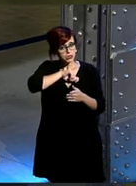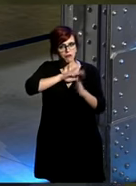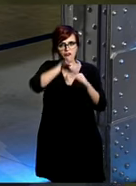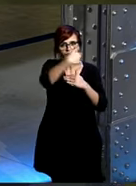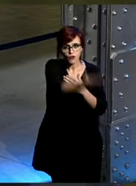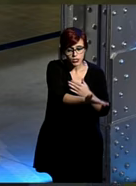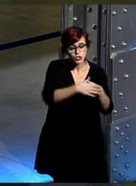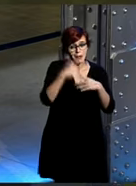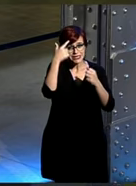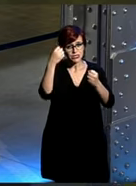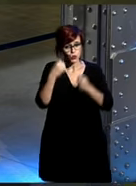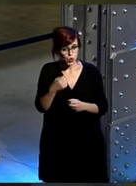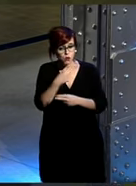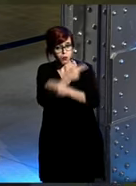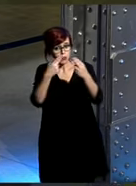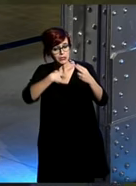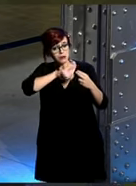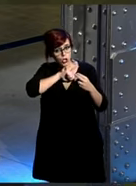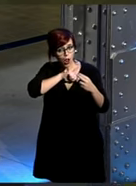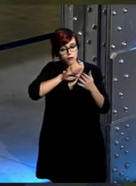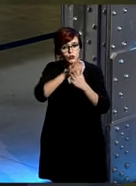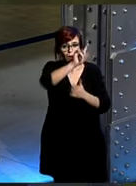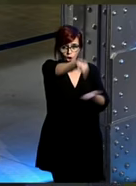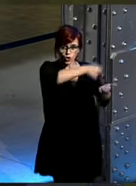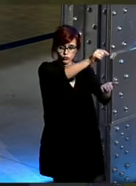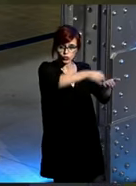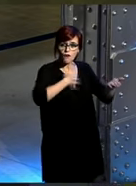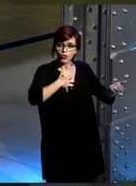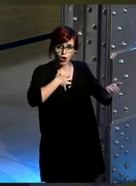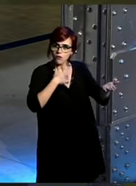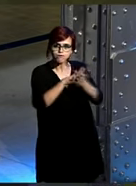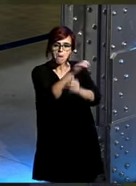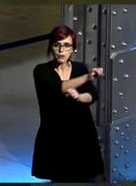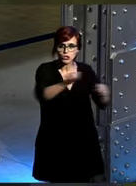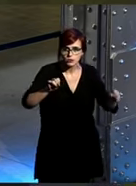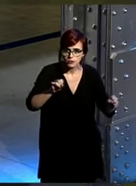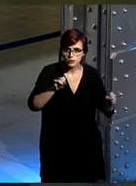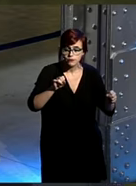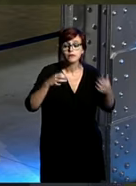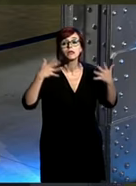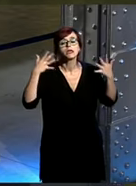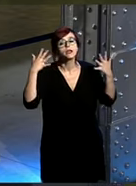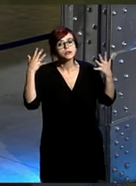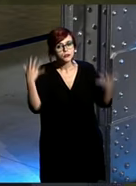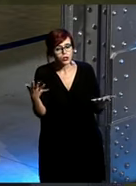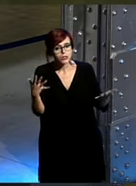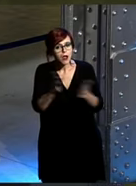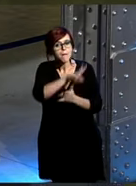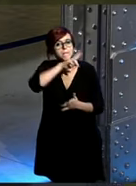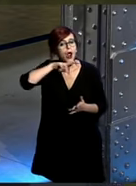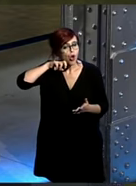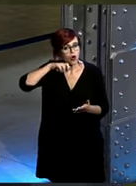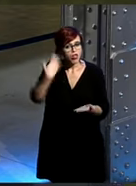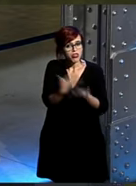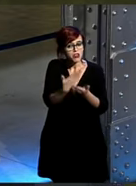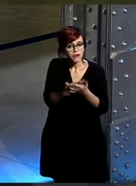Instituciones públicas españolas han querido contratarlos, han querido hacerlos funcionarios y nunca han podido. Entonces, el valor de la certificación